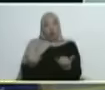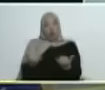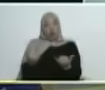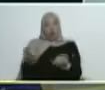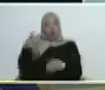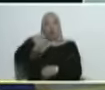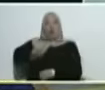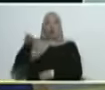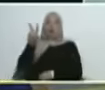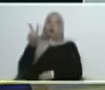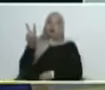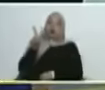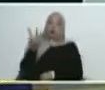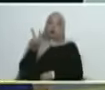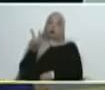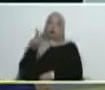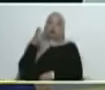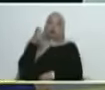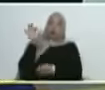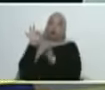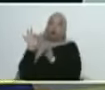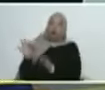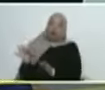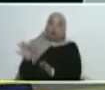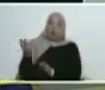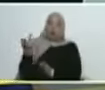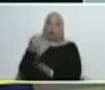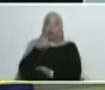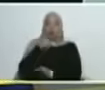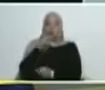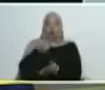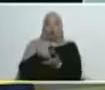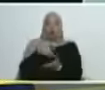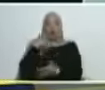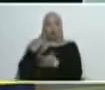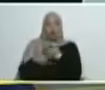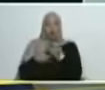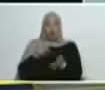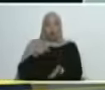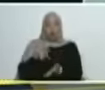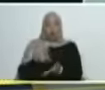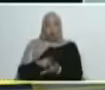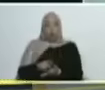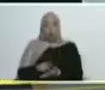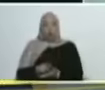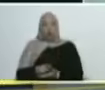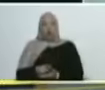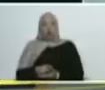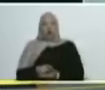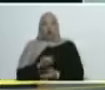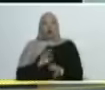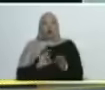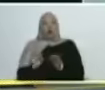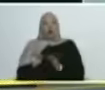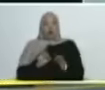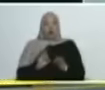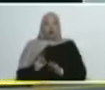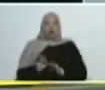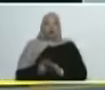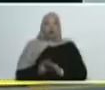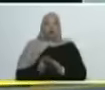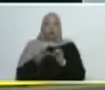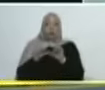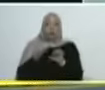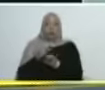hoy, como una certeza de que estas generaciones están preparadas para seguir